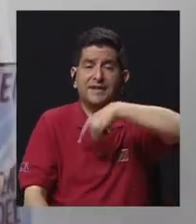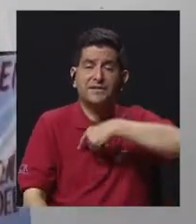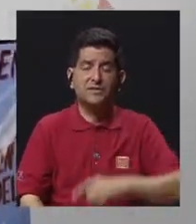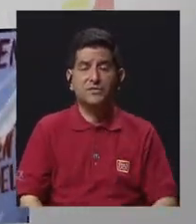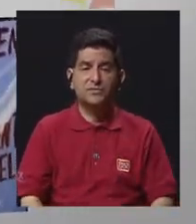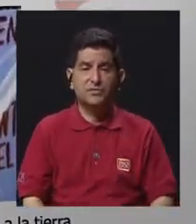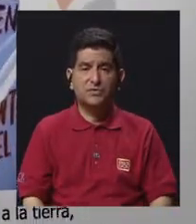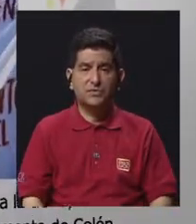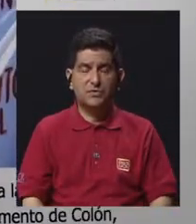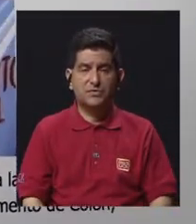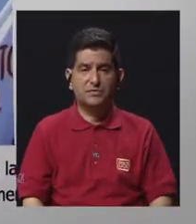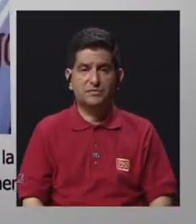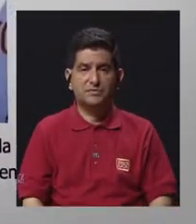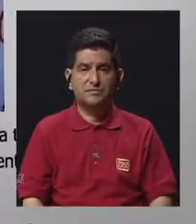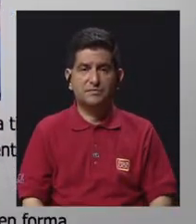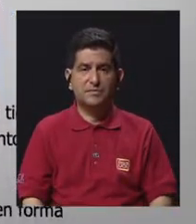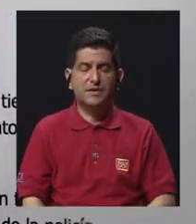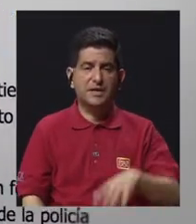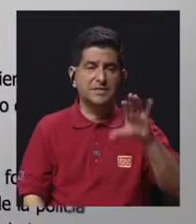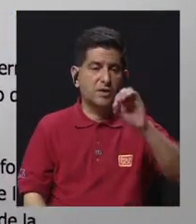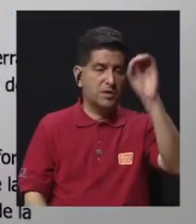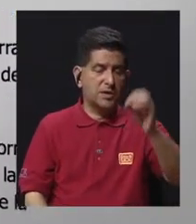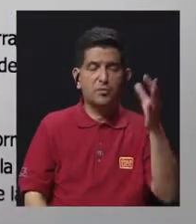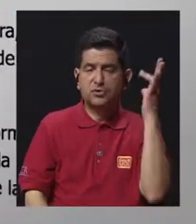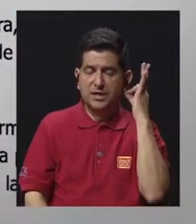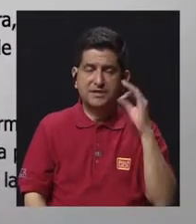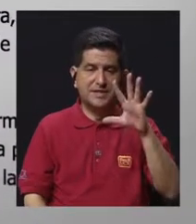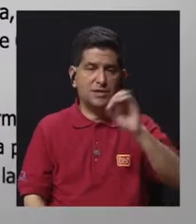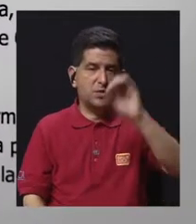Ahora tratamos de que sea